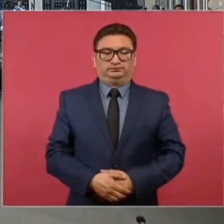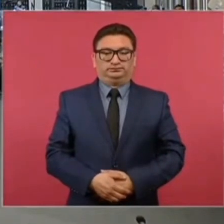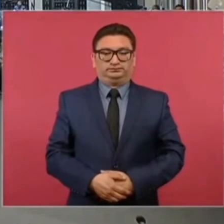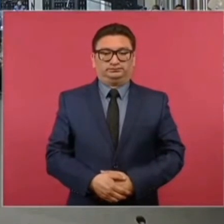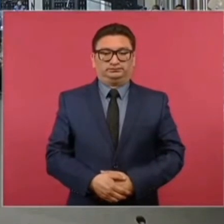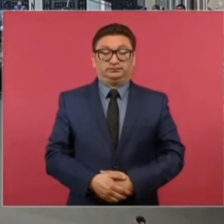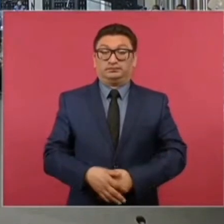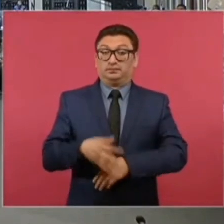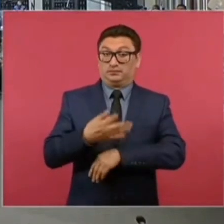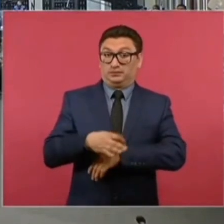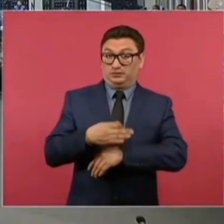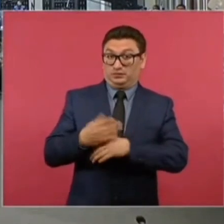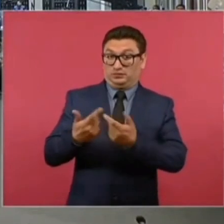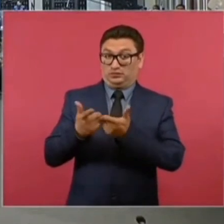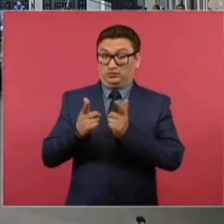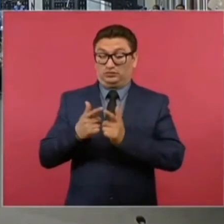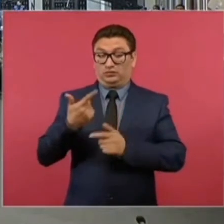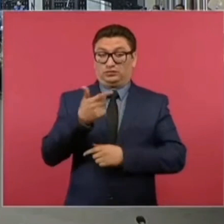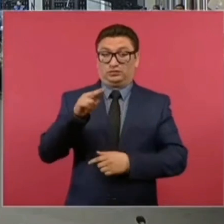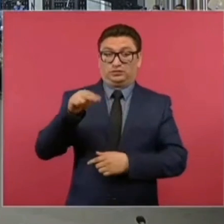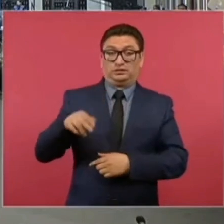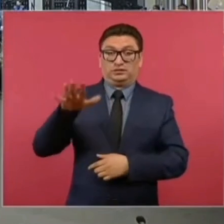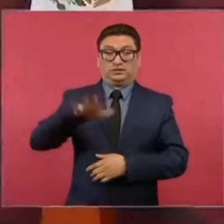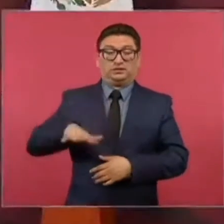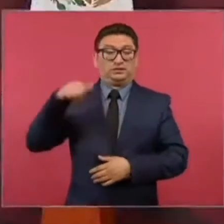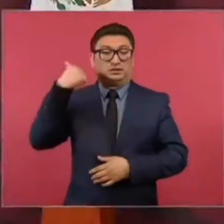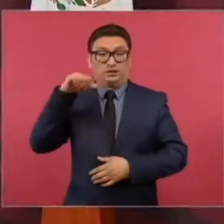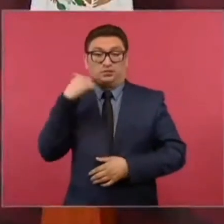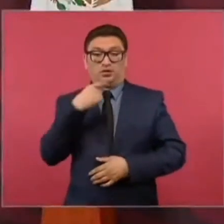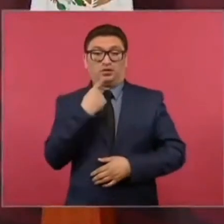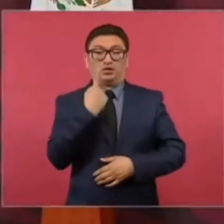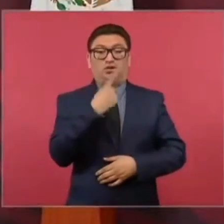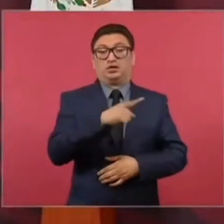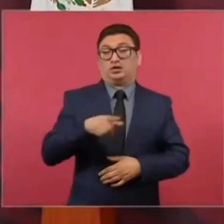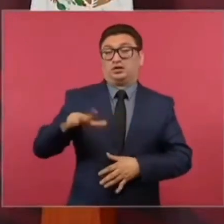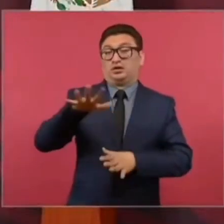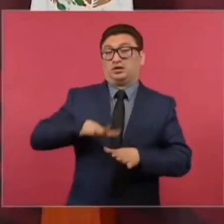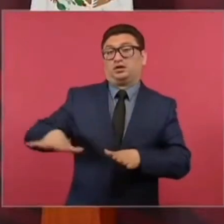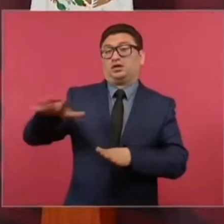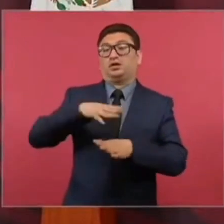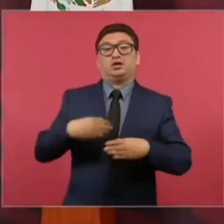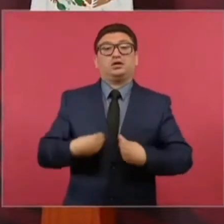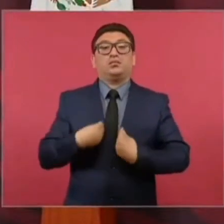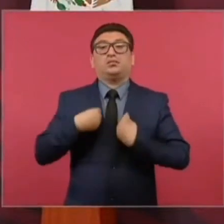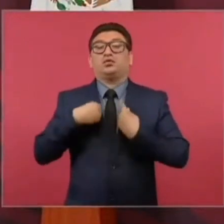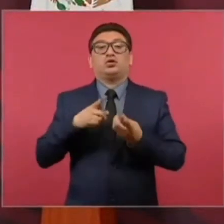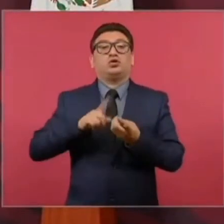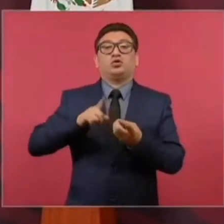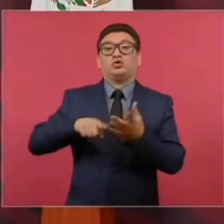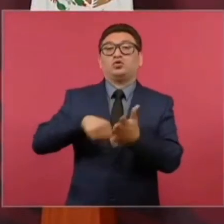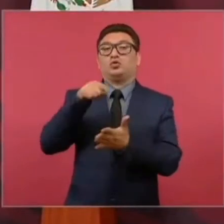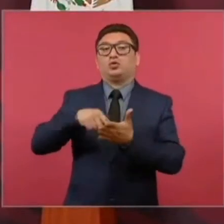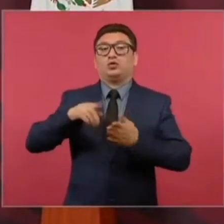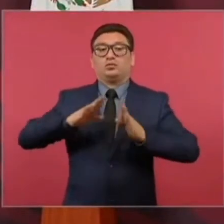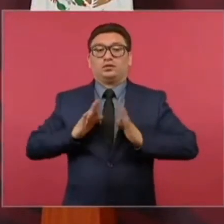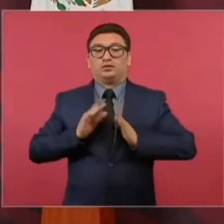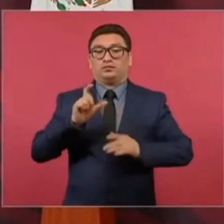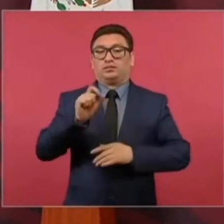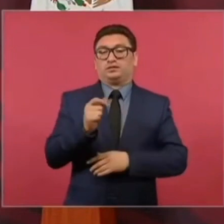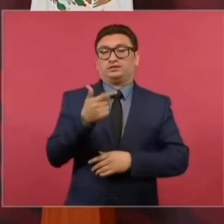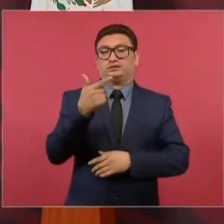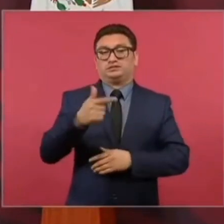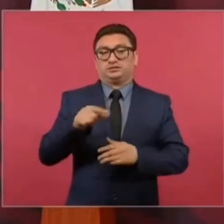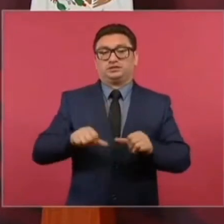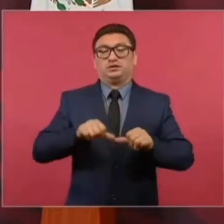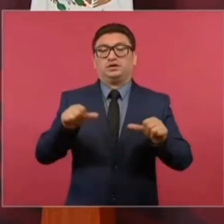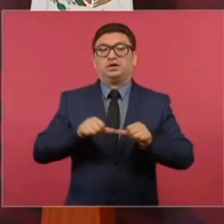Mientras, algunos elementos de la Guardia Nacional desplegados en Acapulco denuncian las malas condiciones en las que viven en el campo militar de la 27 Zona